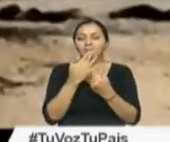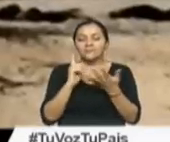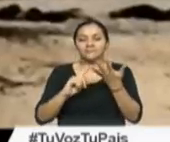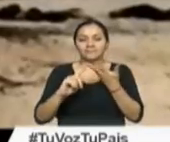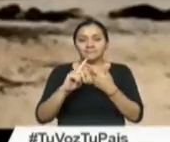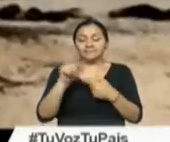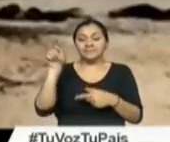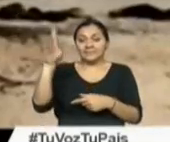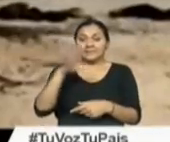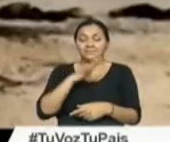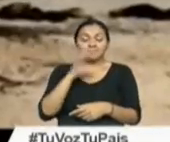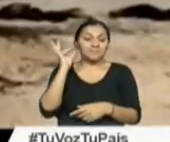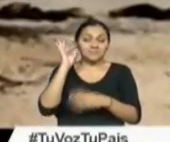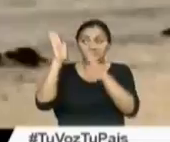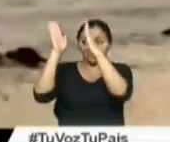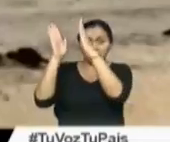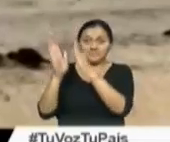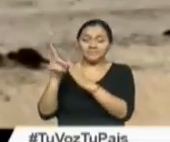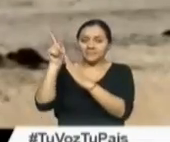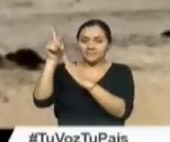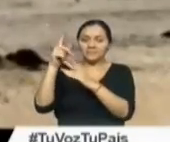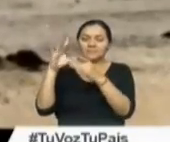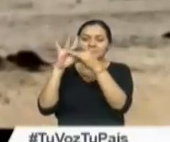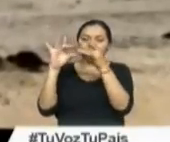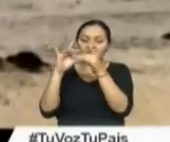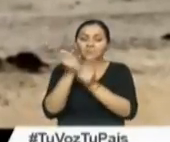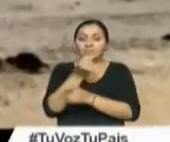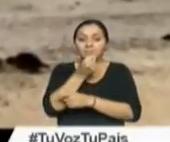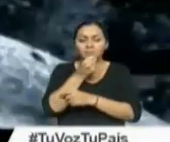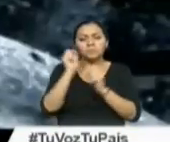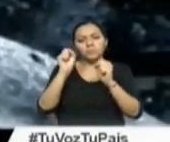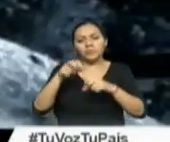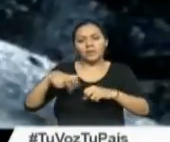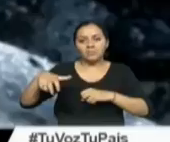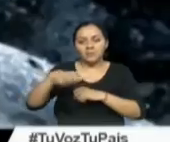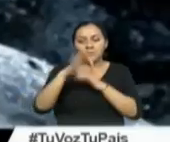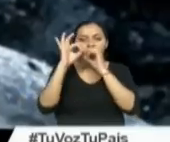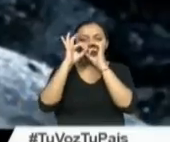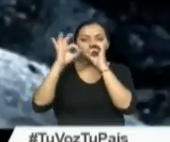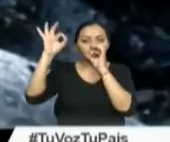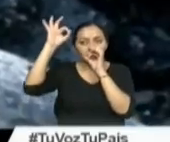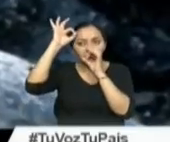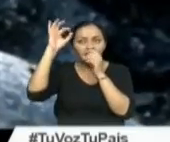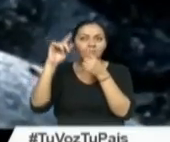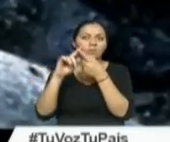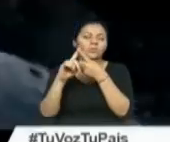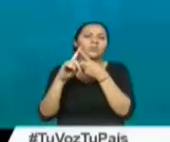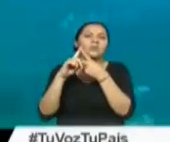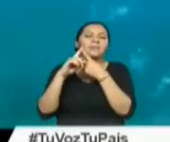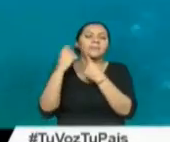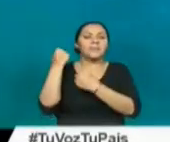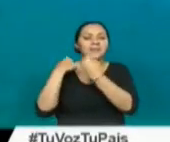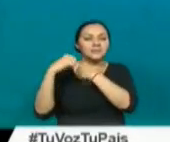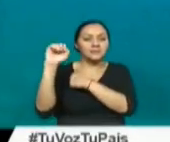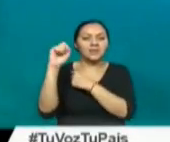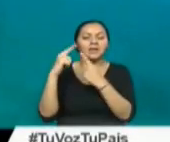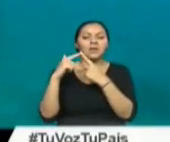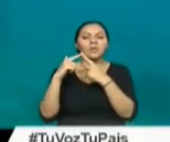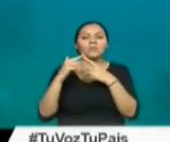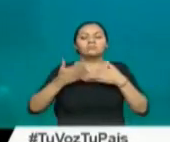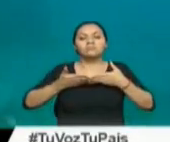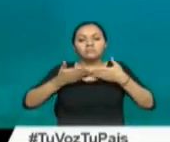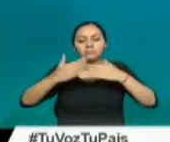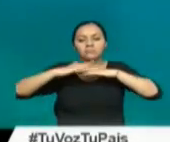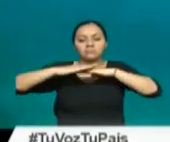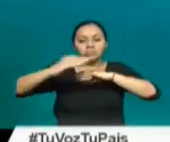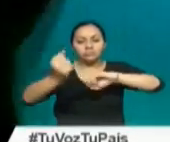Galliot describe que se pueden realizar actividades como caminatas, buceo, kayak, paseos en balsas de goma, recibir